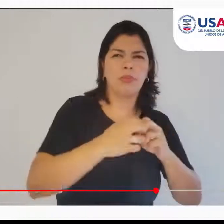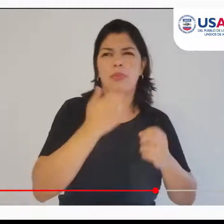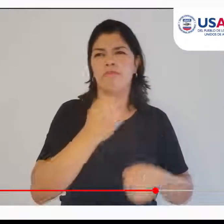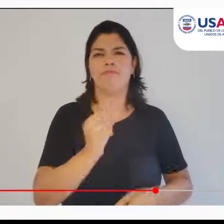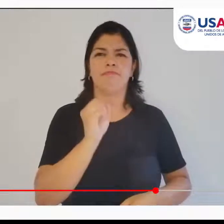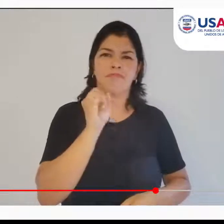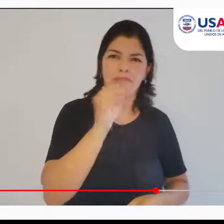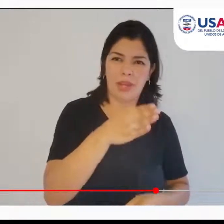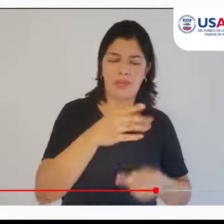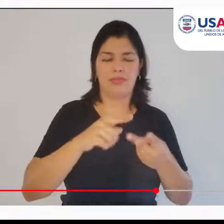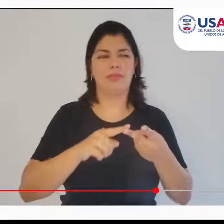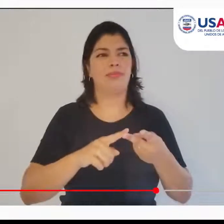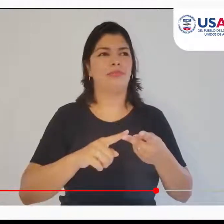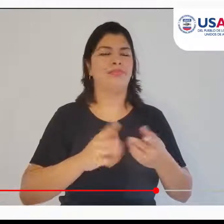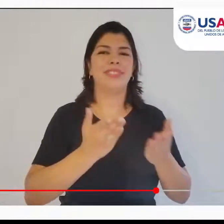bancos,